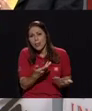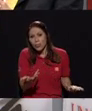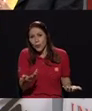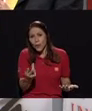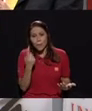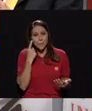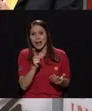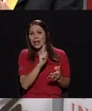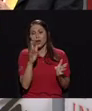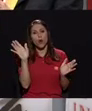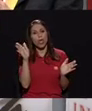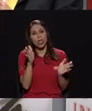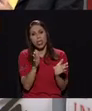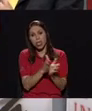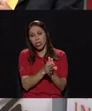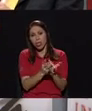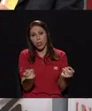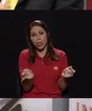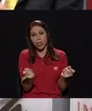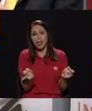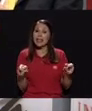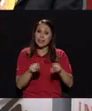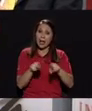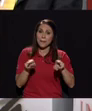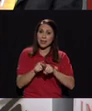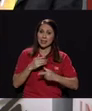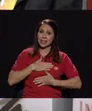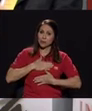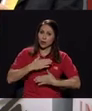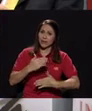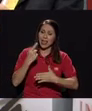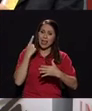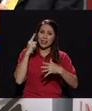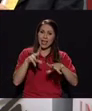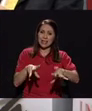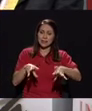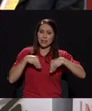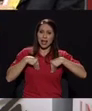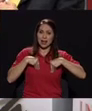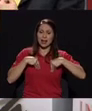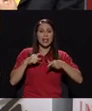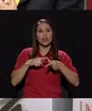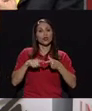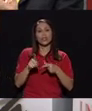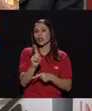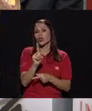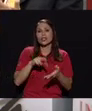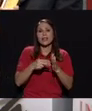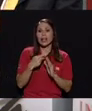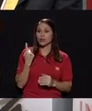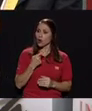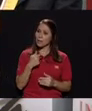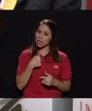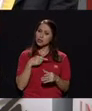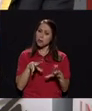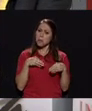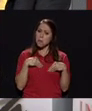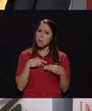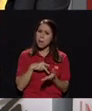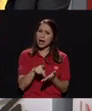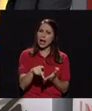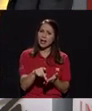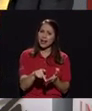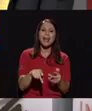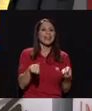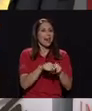pierda este servicio ecosistémico. También disponibilidad de aceptar, es otra técnica. Entonces ya no es solamente disponibilidad de pagar, sino